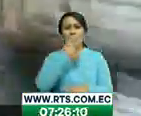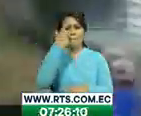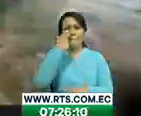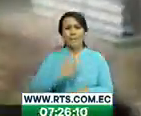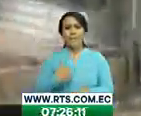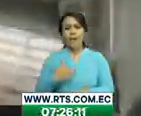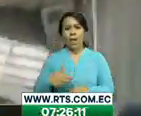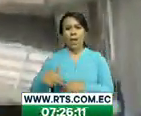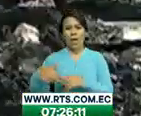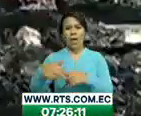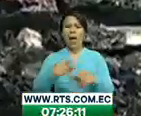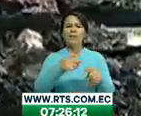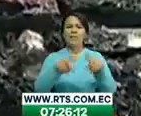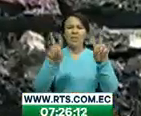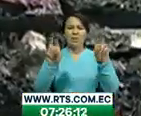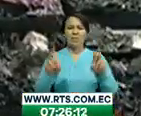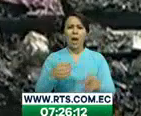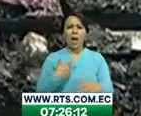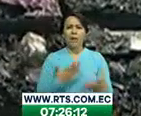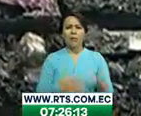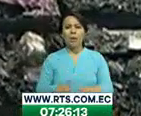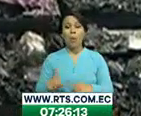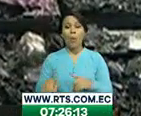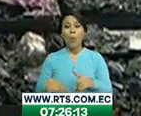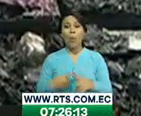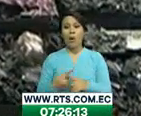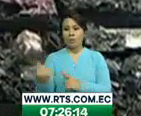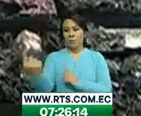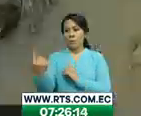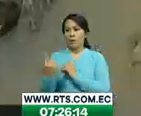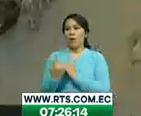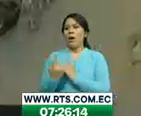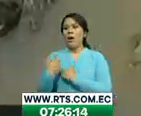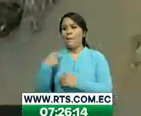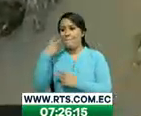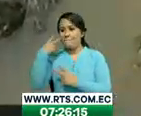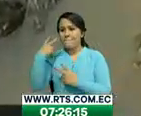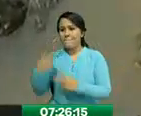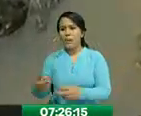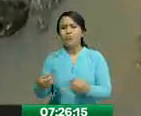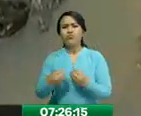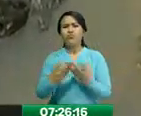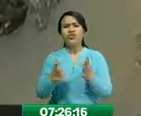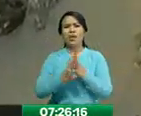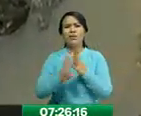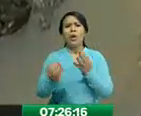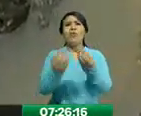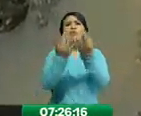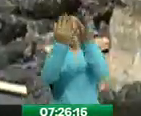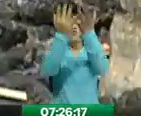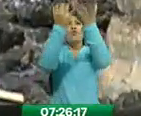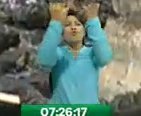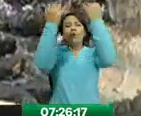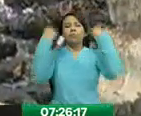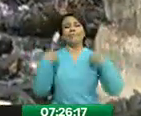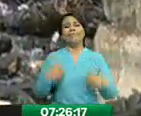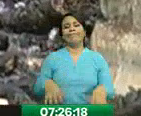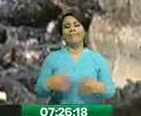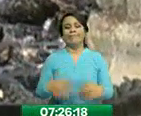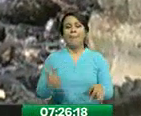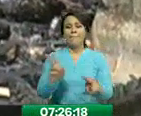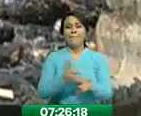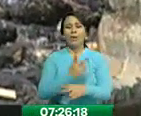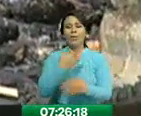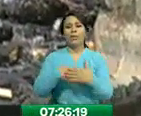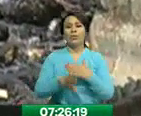realizar algunas diligencias y cuando regresaron, solo se percataron de la gran columna de humo que emanaba desde el